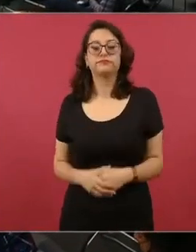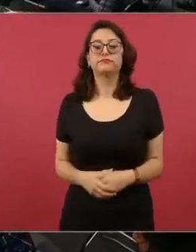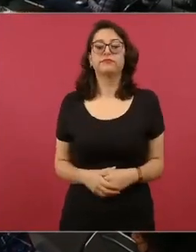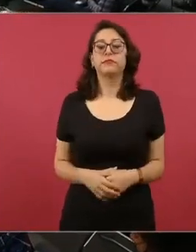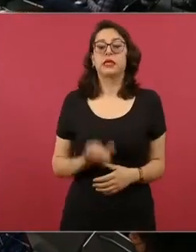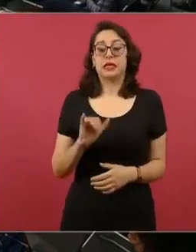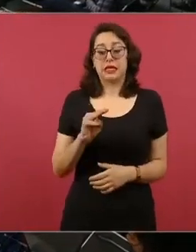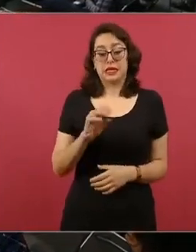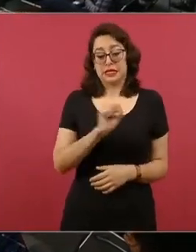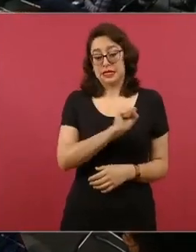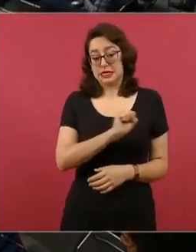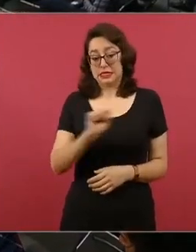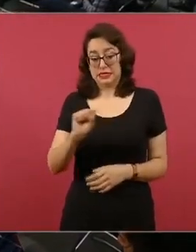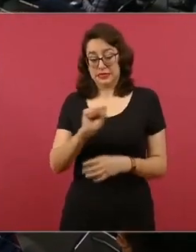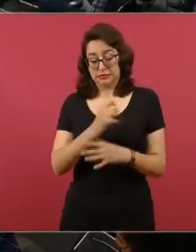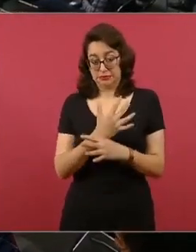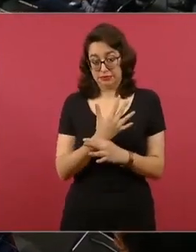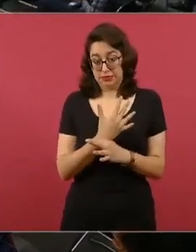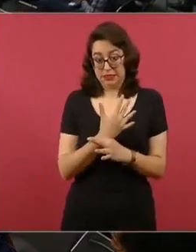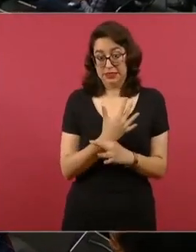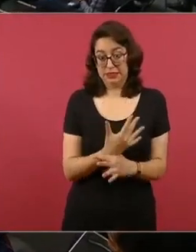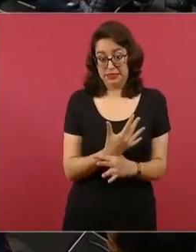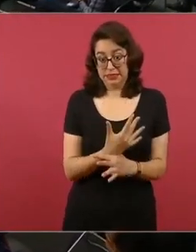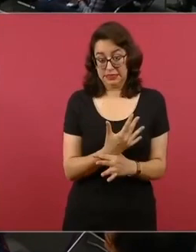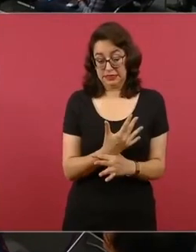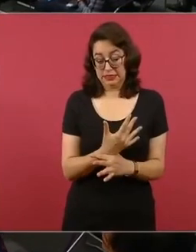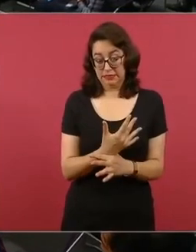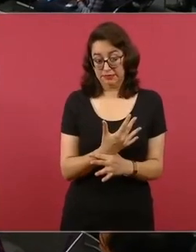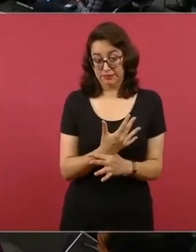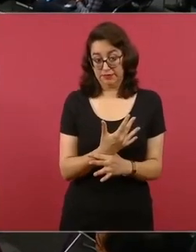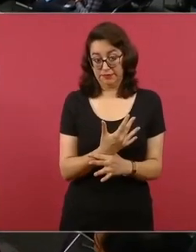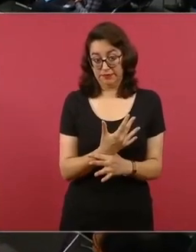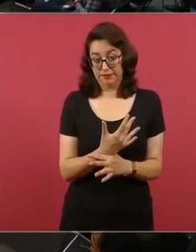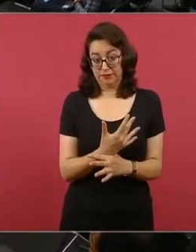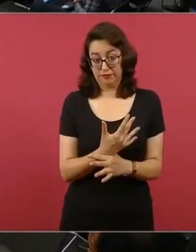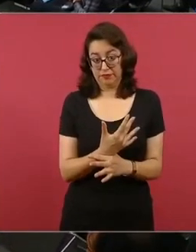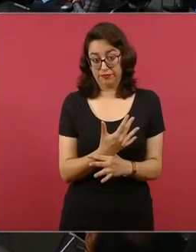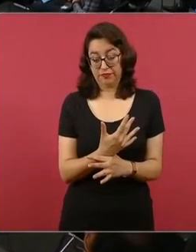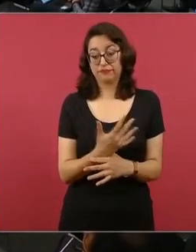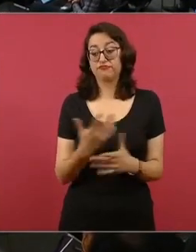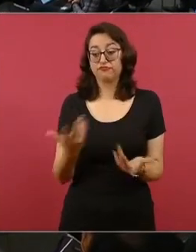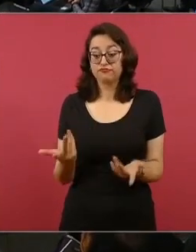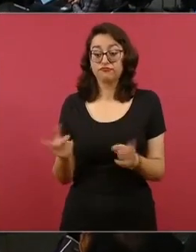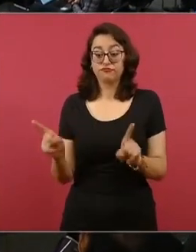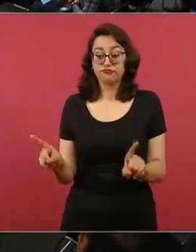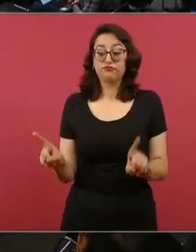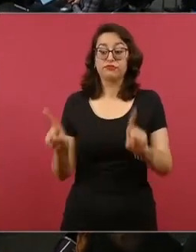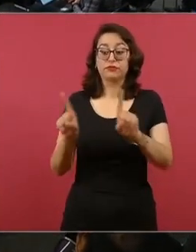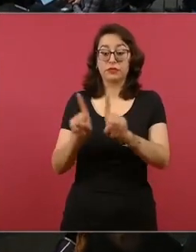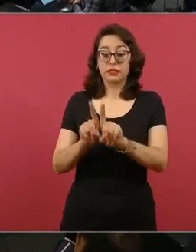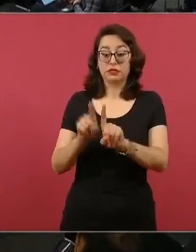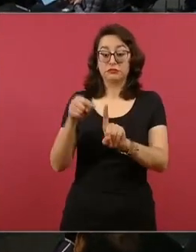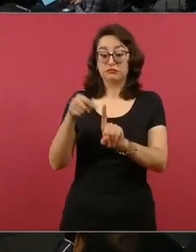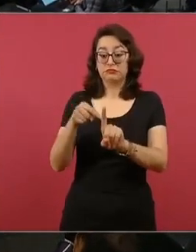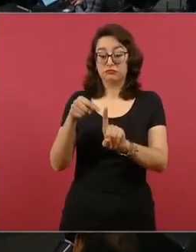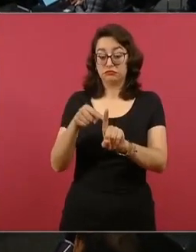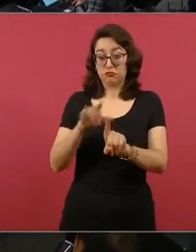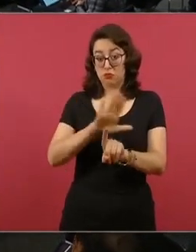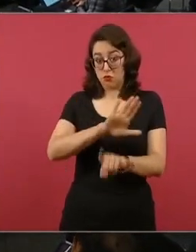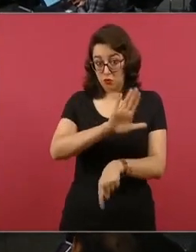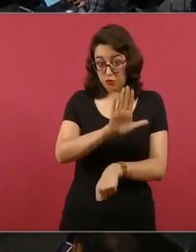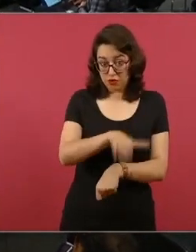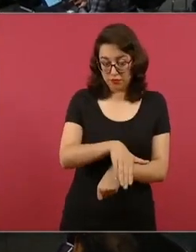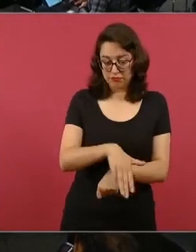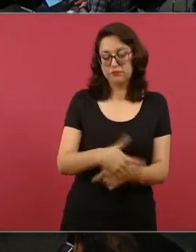IMSS respecto a dicho artículo es que se busca cubrir las necesidades por la pérdida de uno de los contribuyentes al gasto